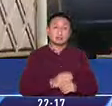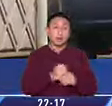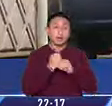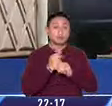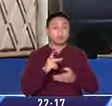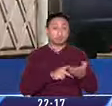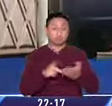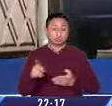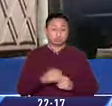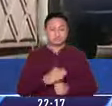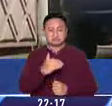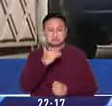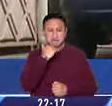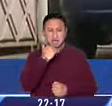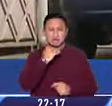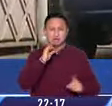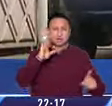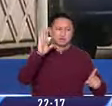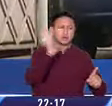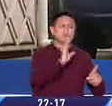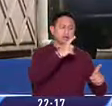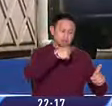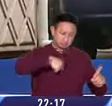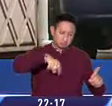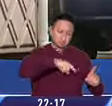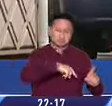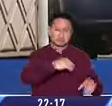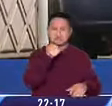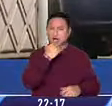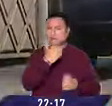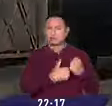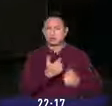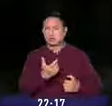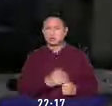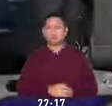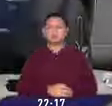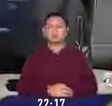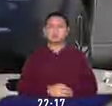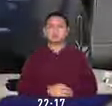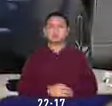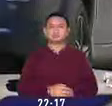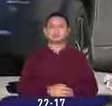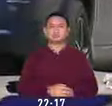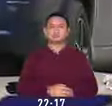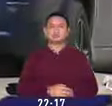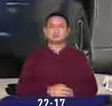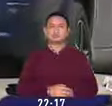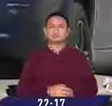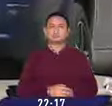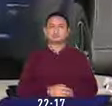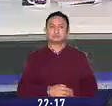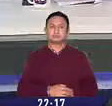ser por algún tipo de represalia en razón de tal vez alguna solicitud de dinero. Informó Maite